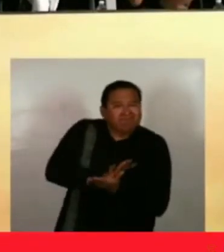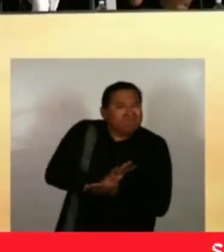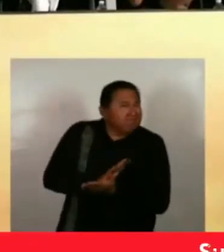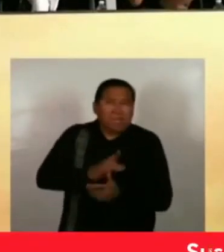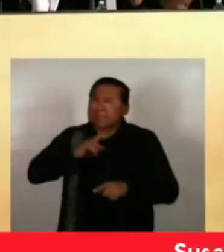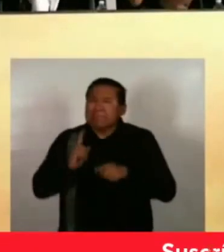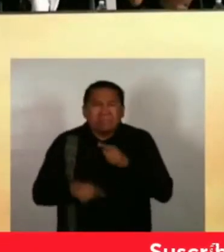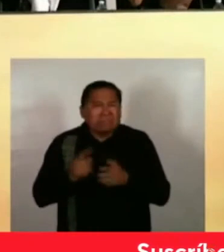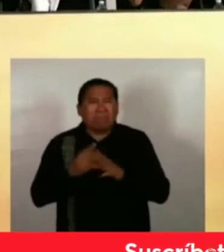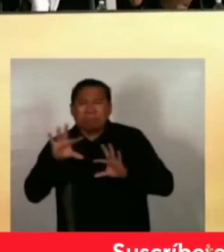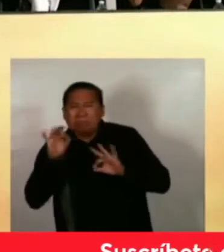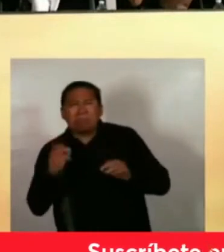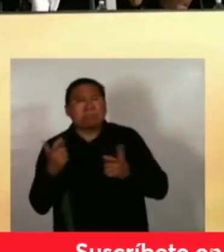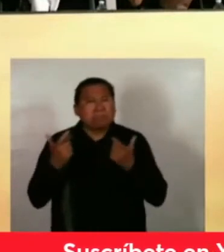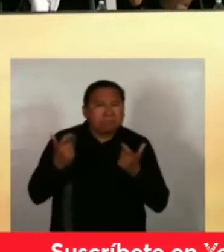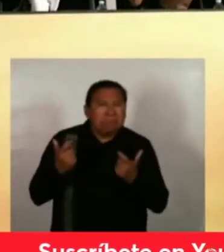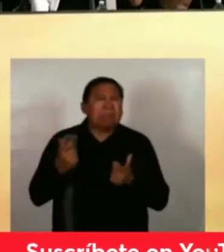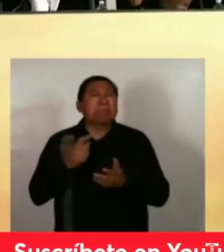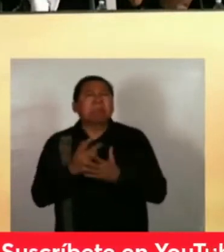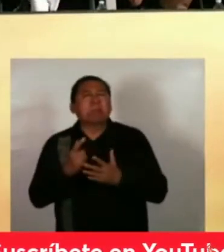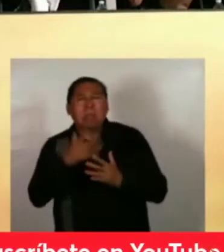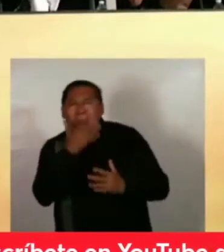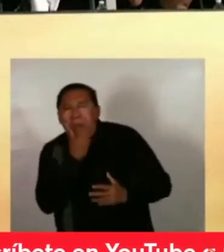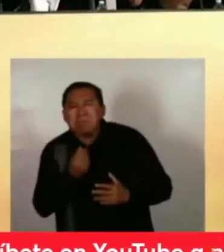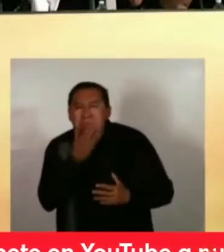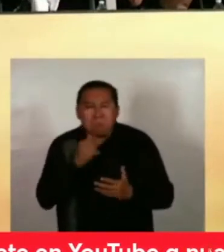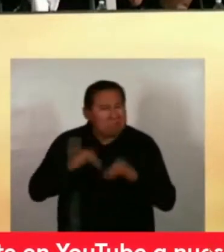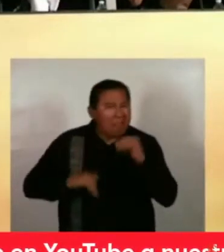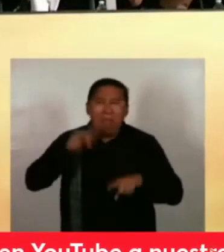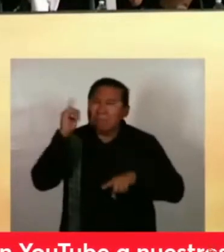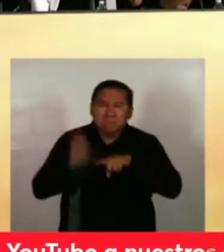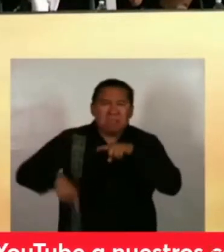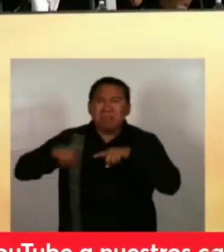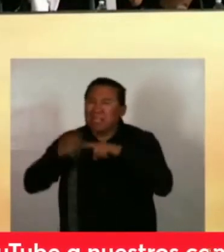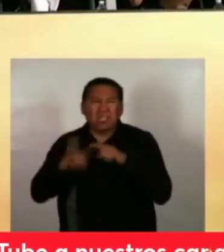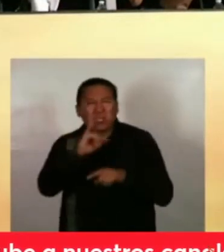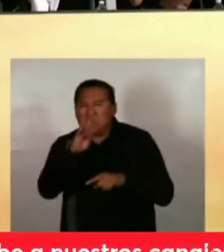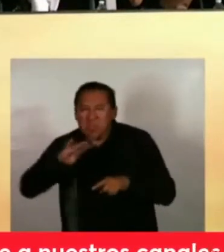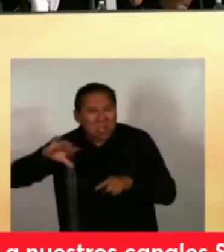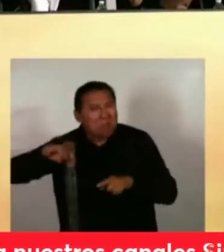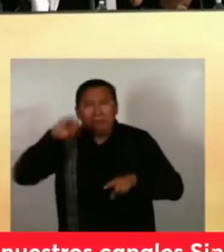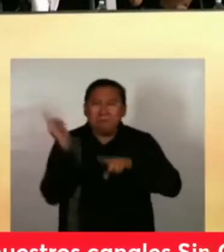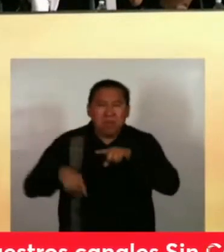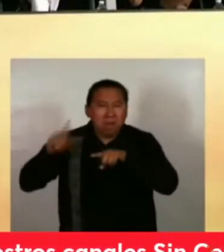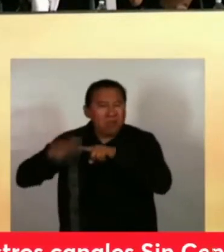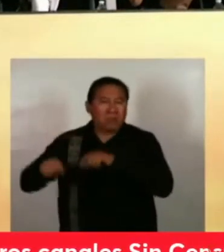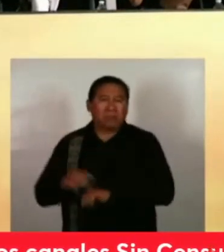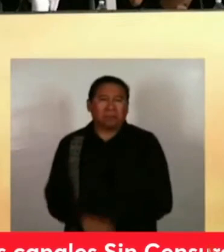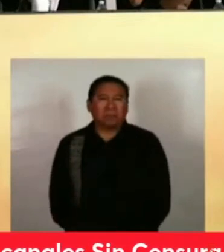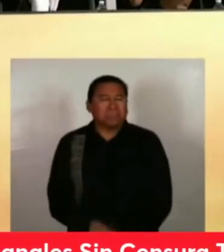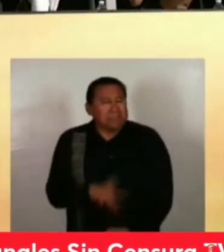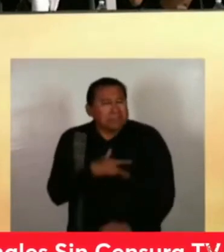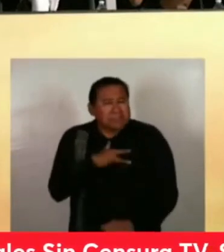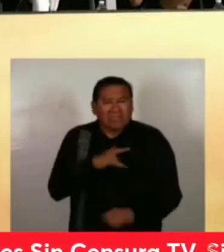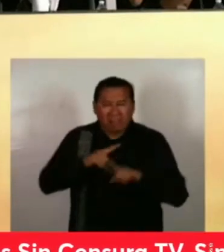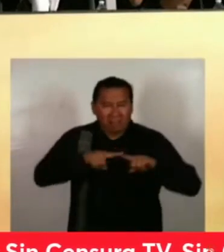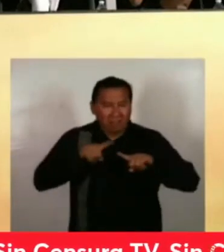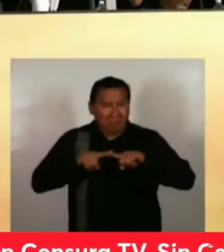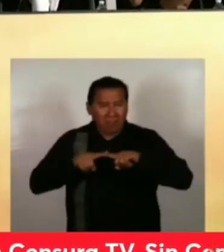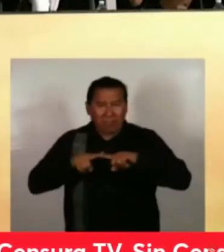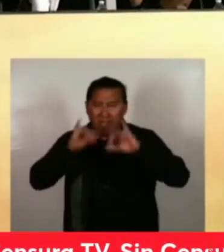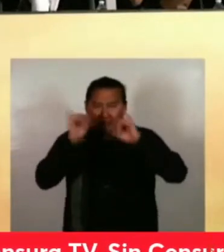el clasismo, el racismo, el machismo y todos esos sismos que nos hacen sentir